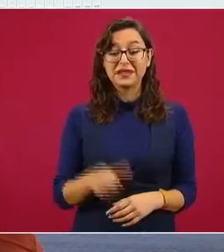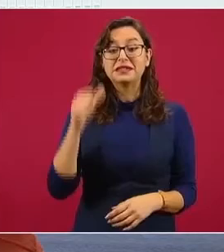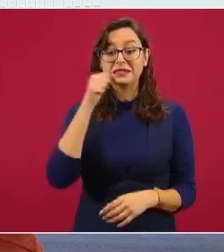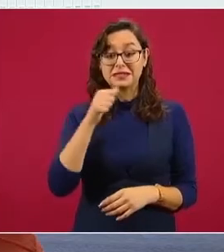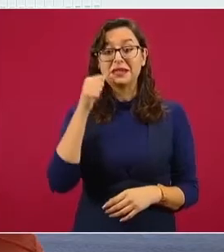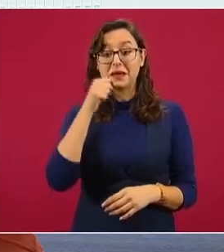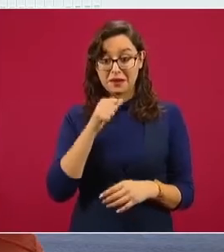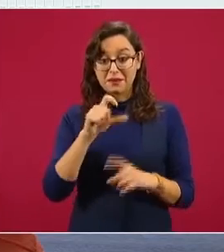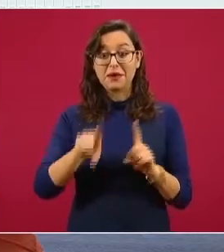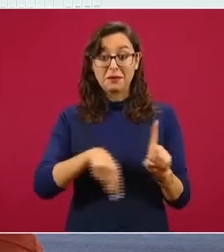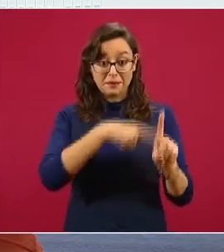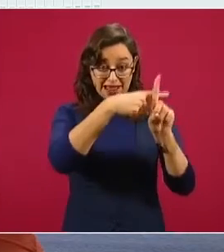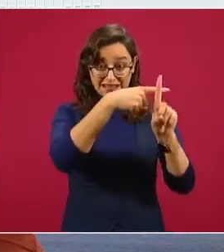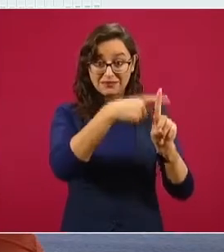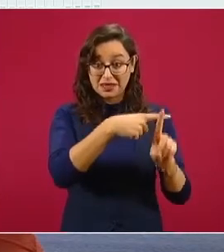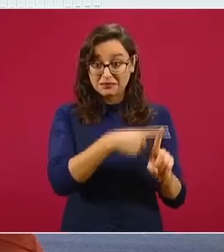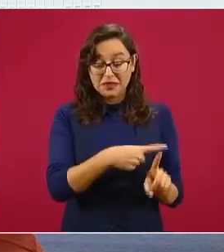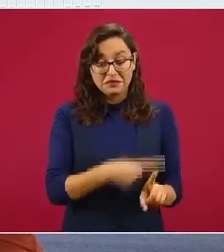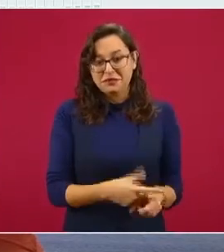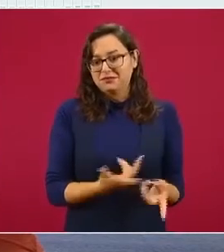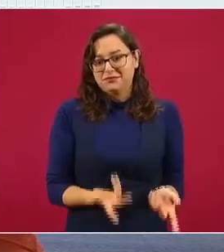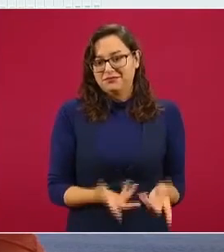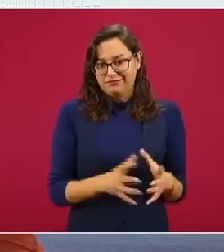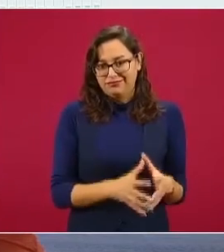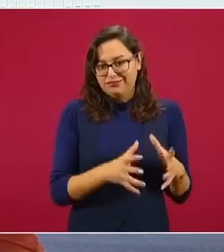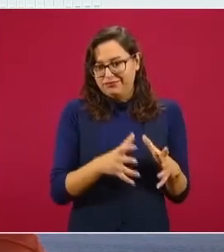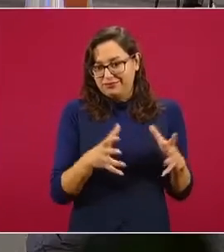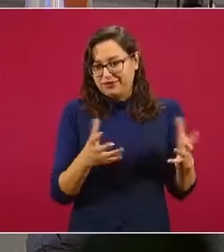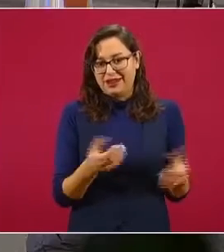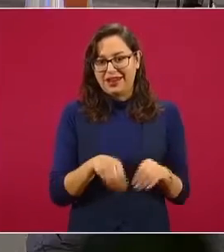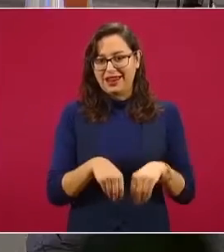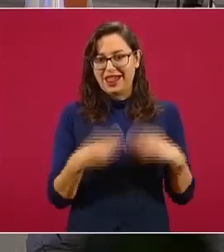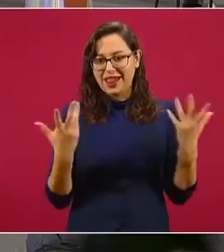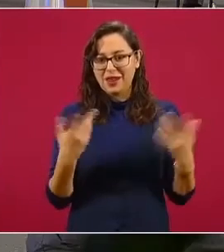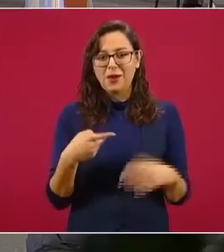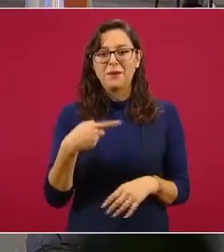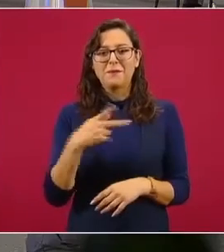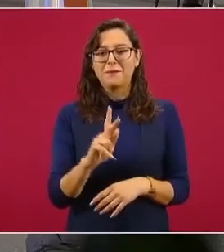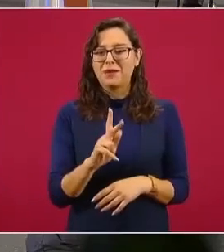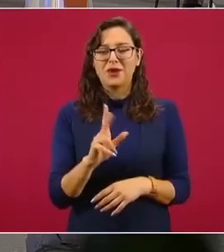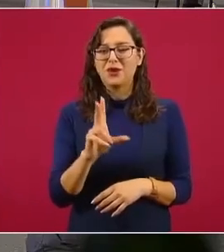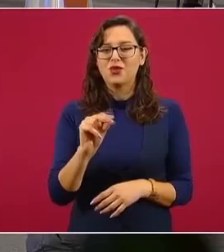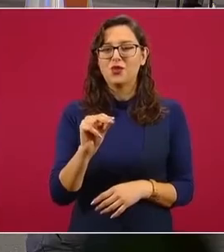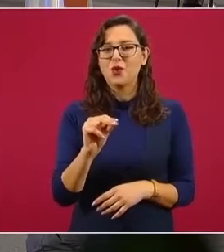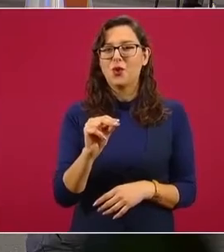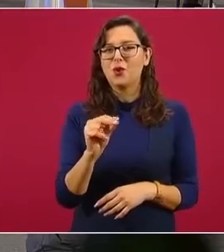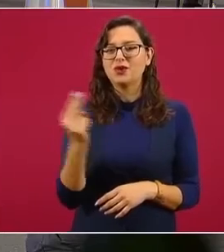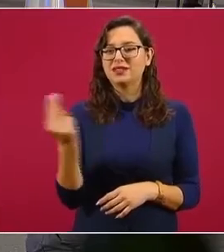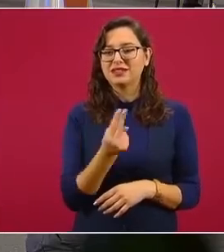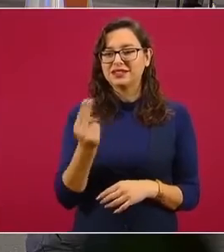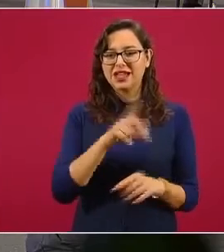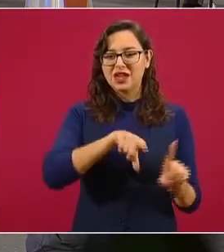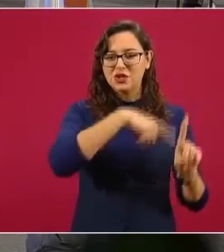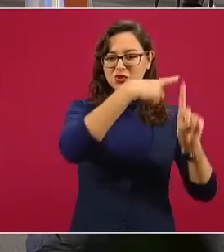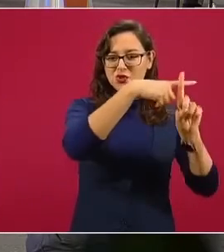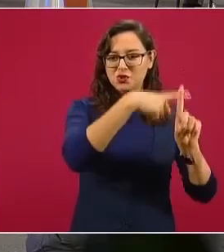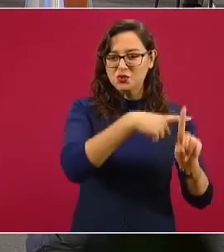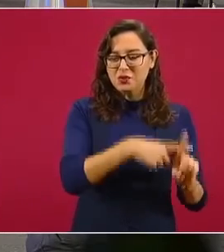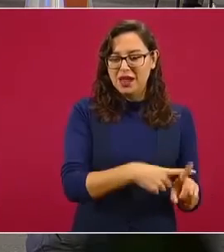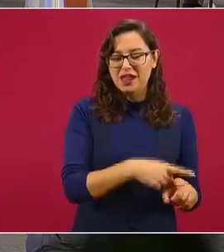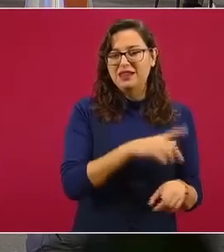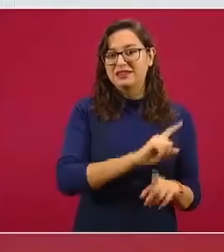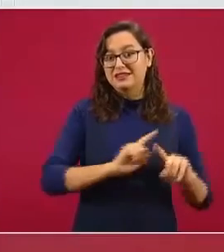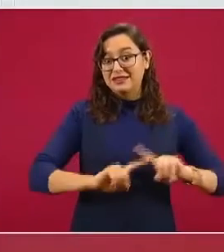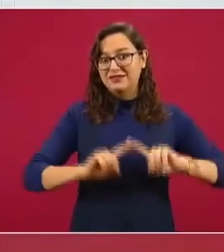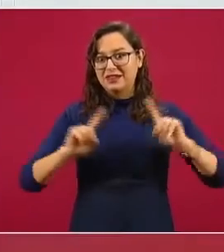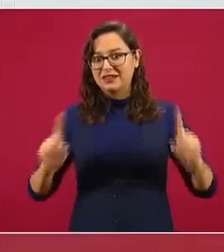más casos si los sumamos, siempre va a haber más casos, pero hay que entender el significado del cambio de la